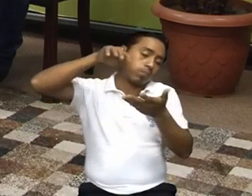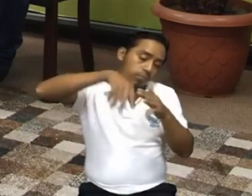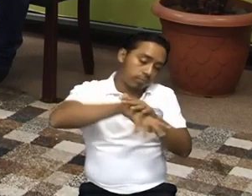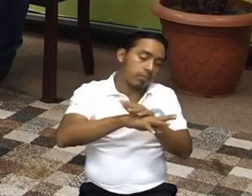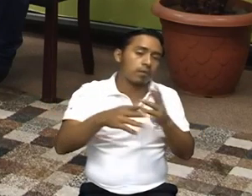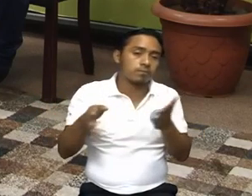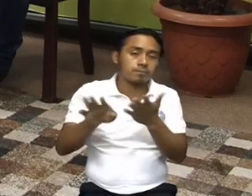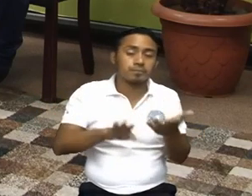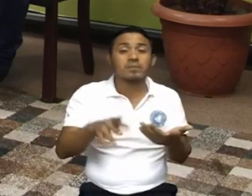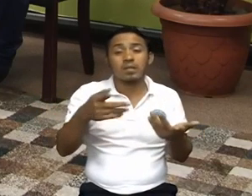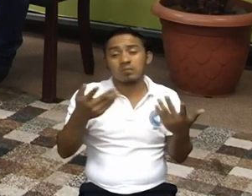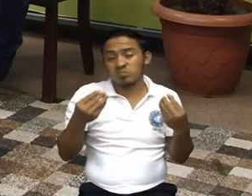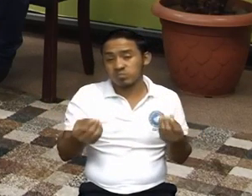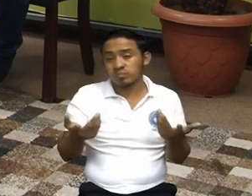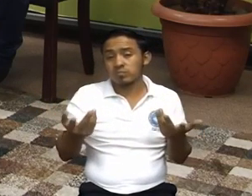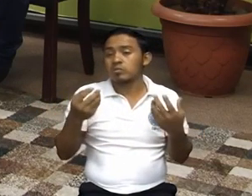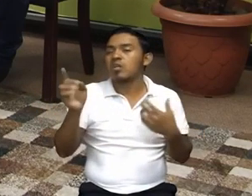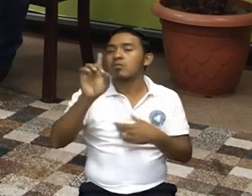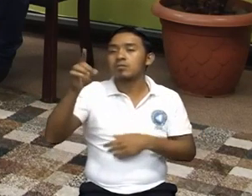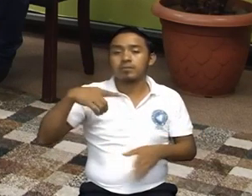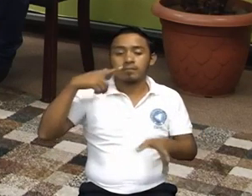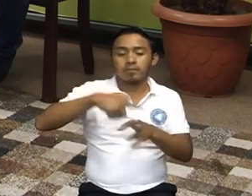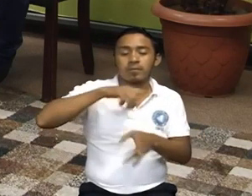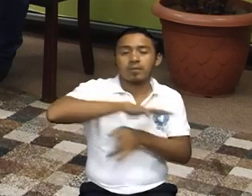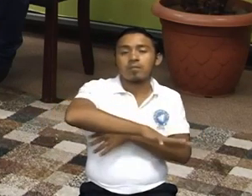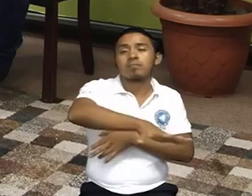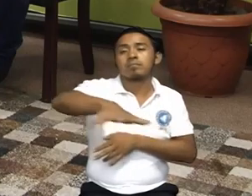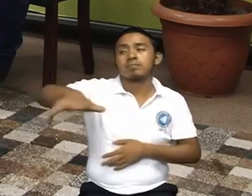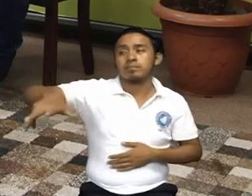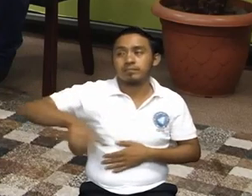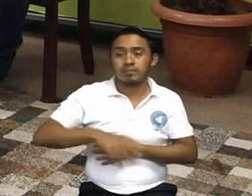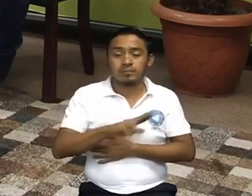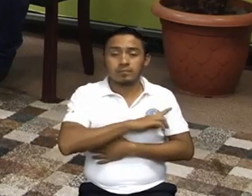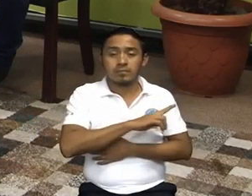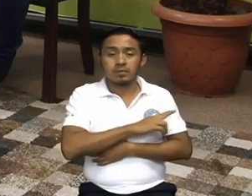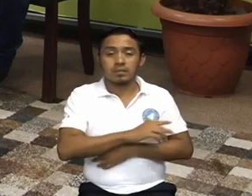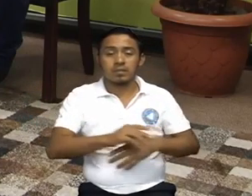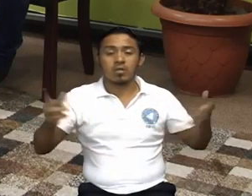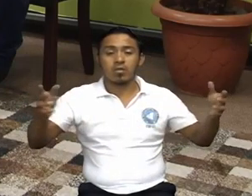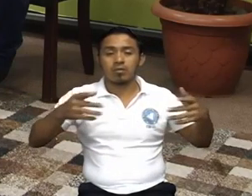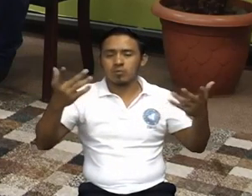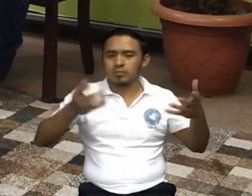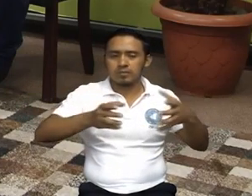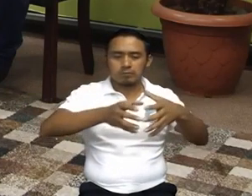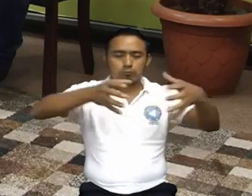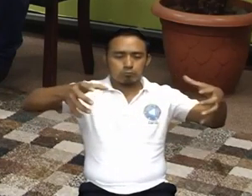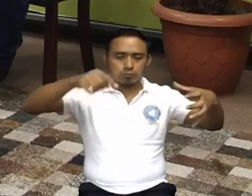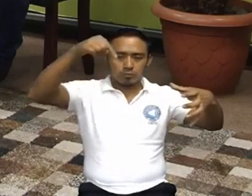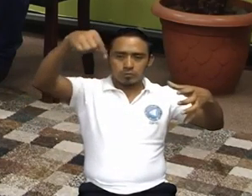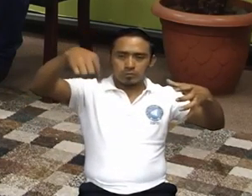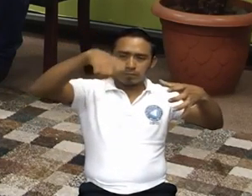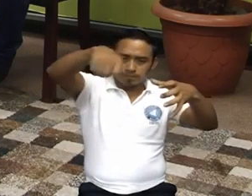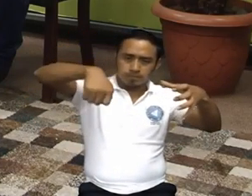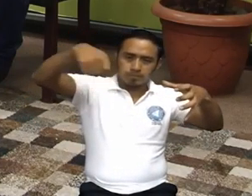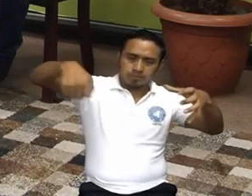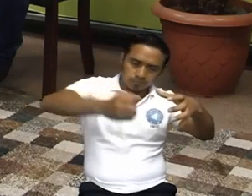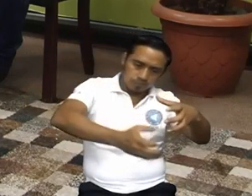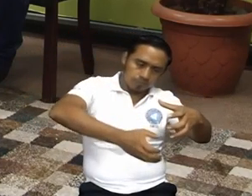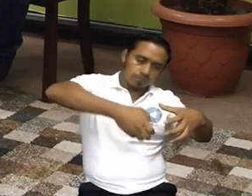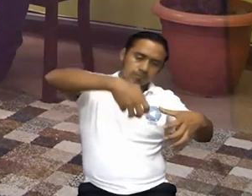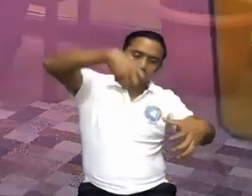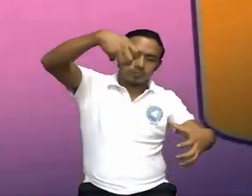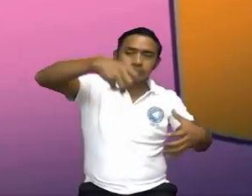eso es muy triste. Y eso se da en el campo. En el campo mucha gente, hay lugares donde tenemos pozos. Hay que estar al tanto. Por